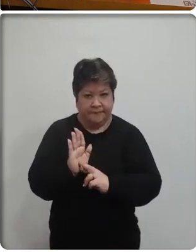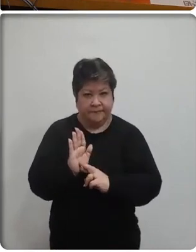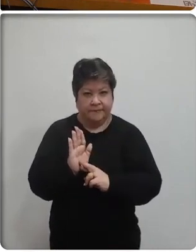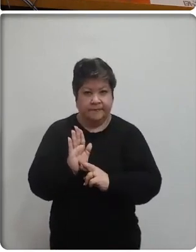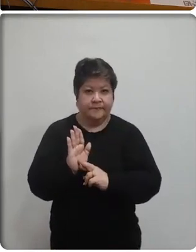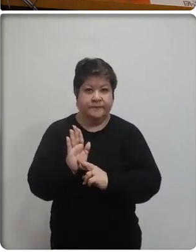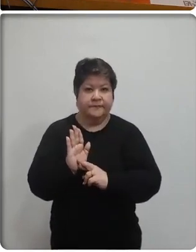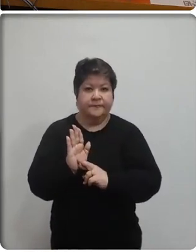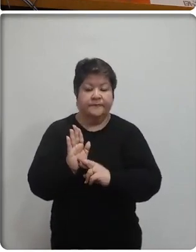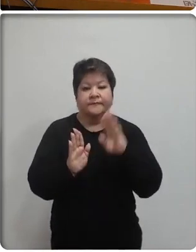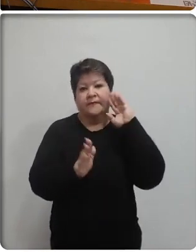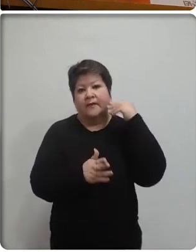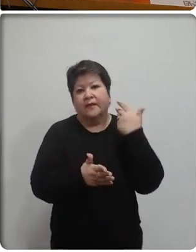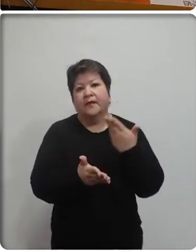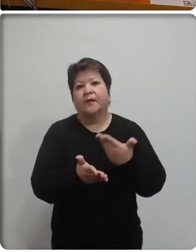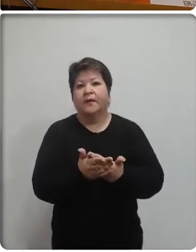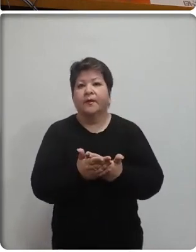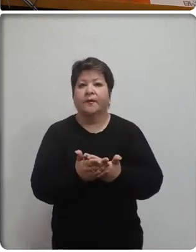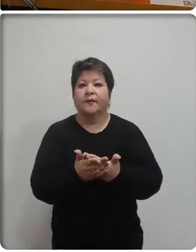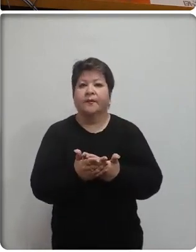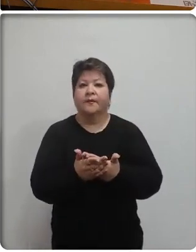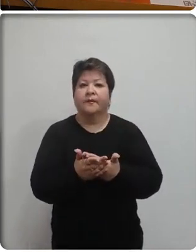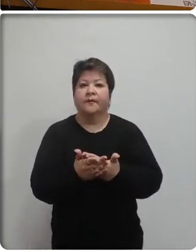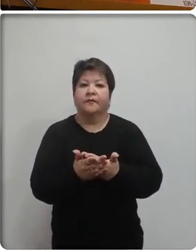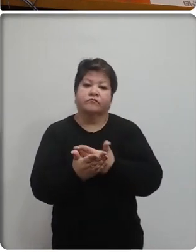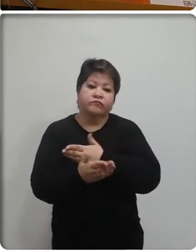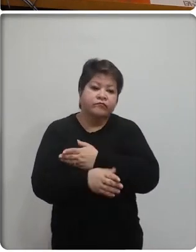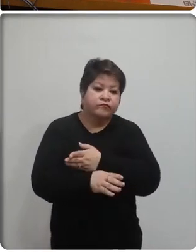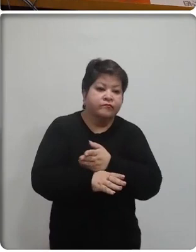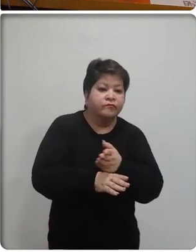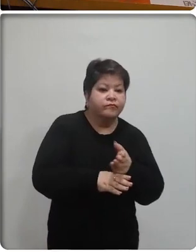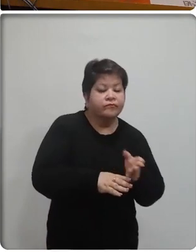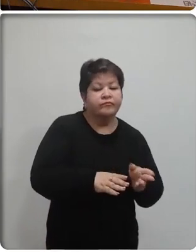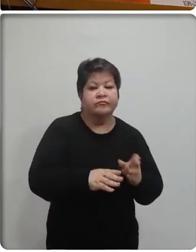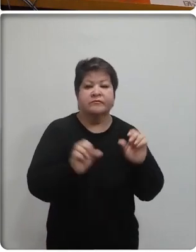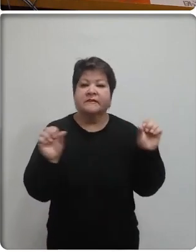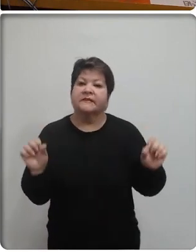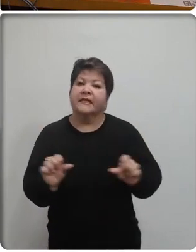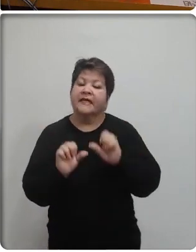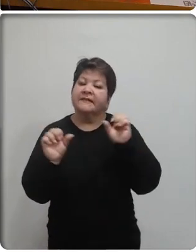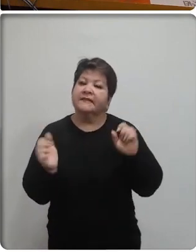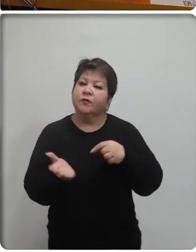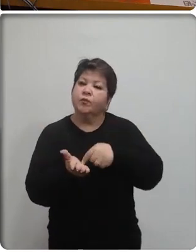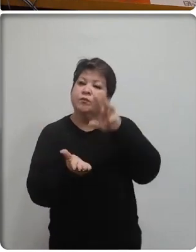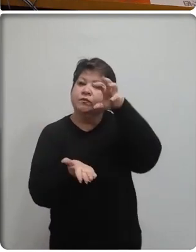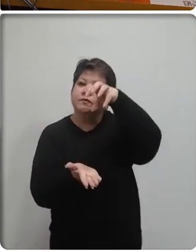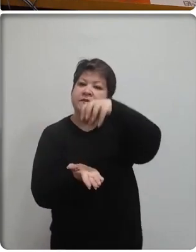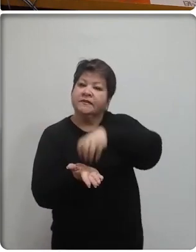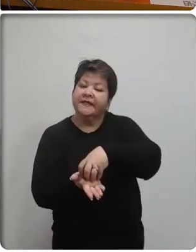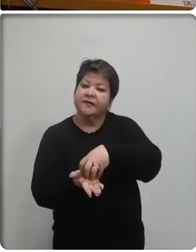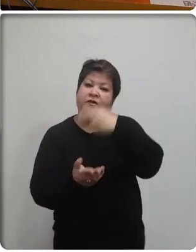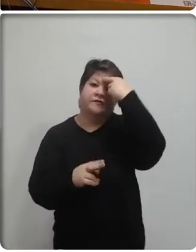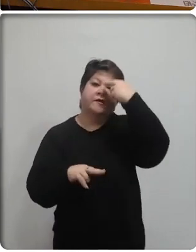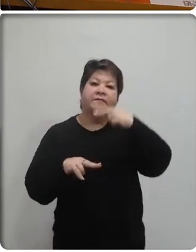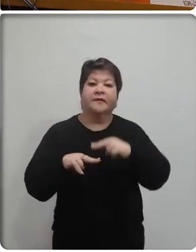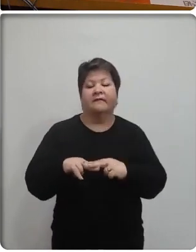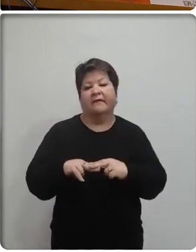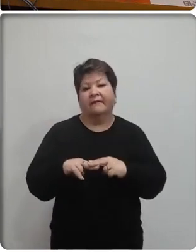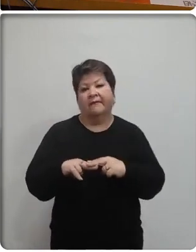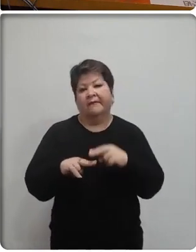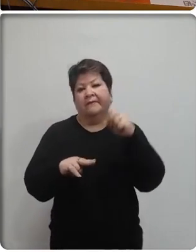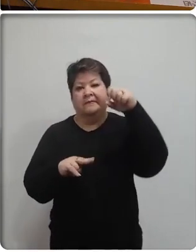manera transcurrir en lo que es el diseño de un centro de enfermedades poco frecuentes.